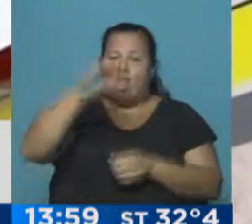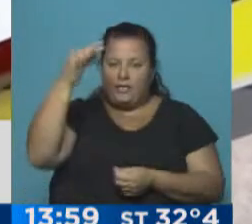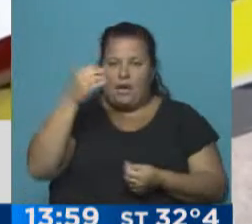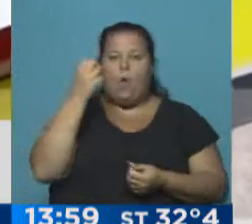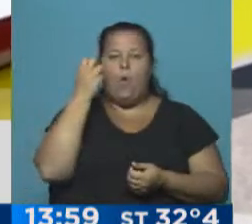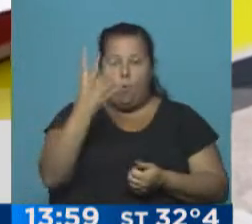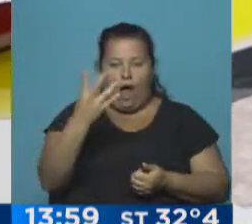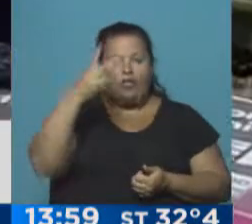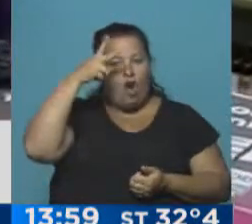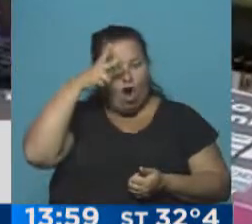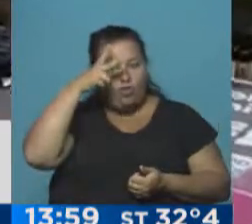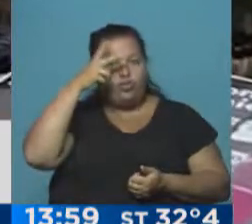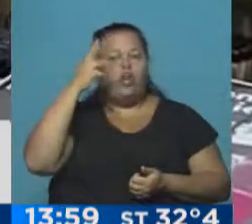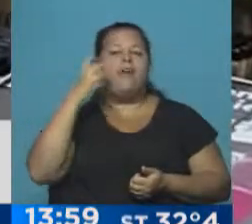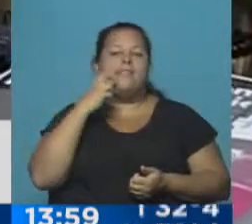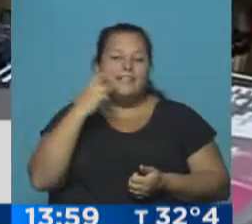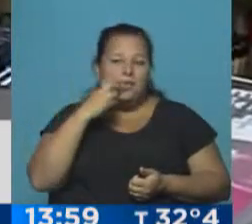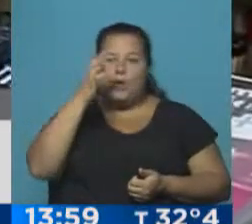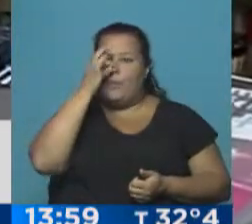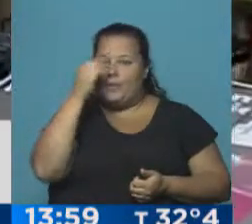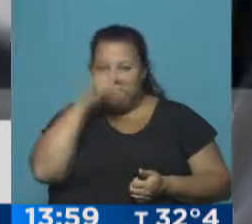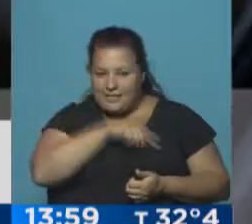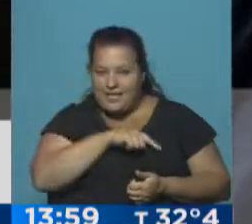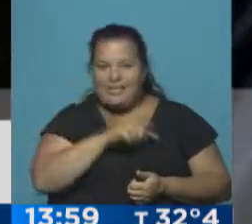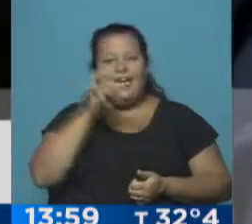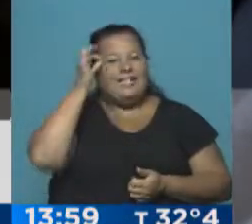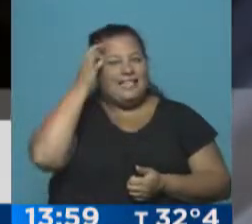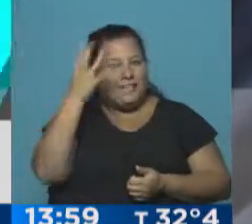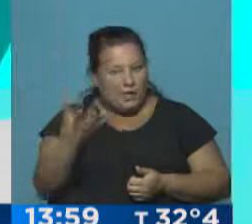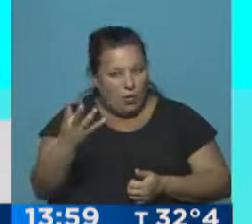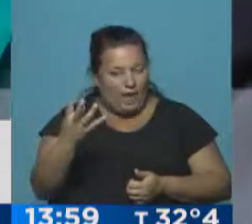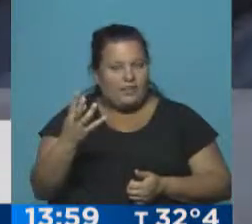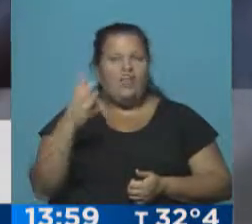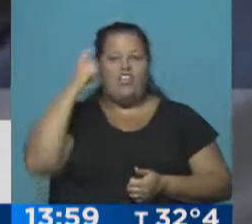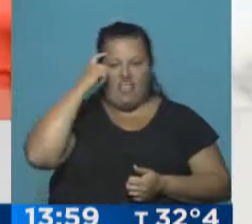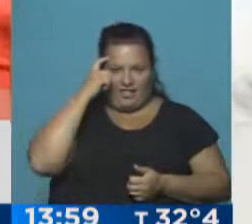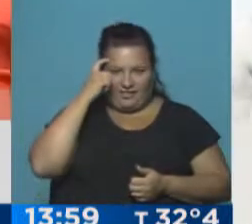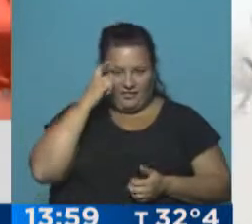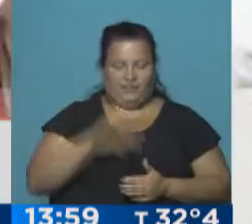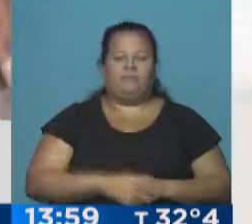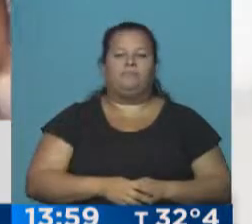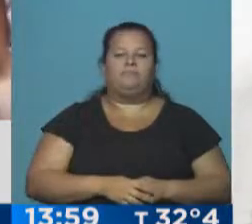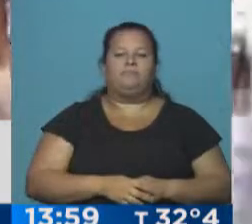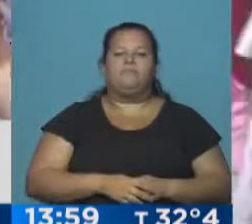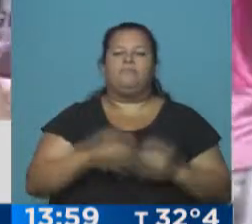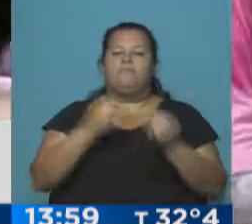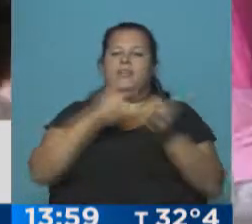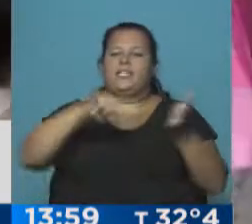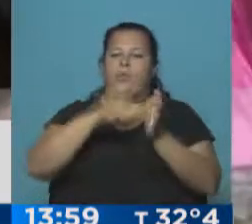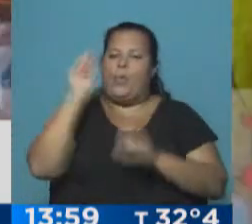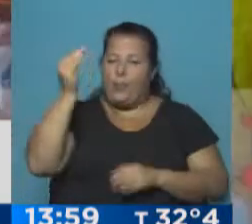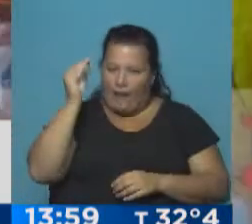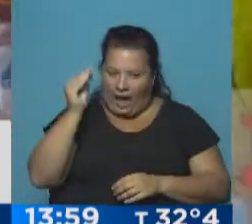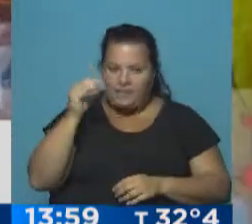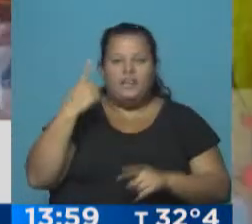fueron el 4, 8, 19, 27, 34 y 10. Varias ciudades de Brasil